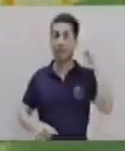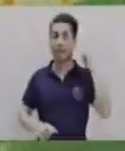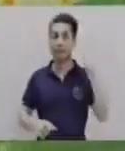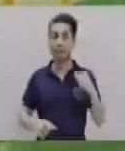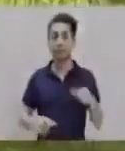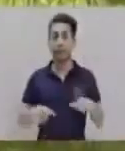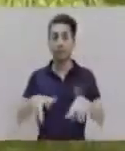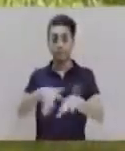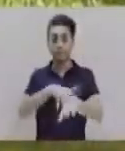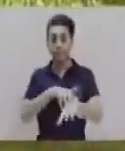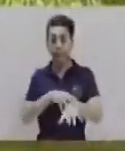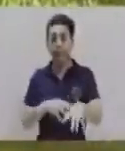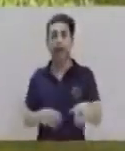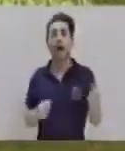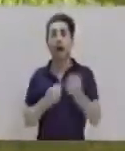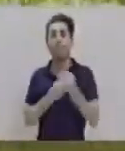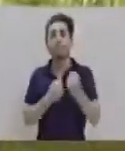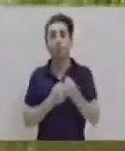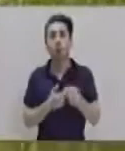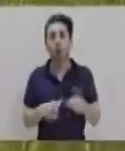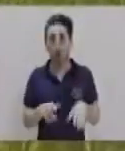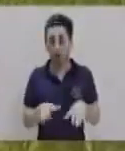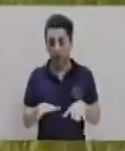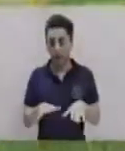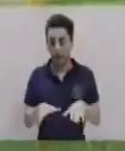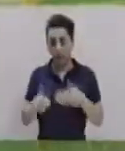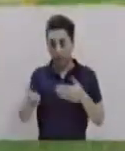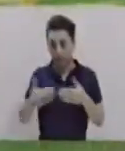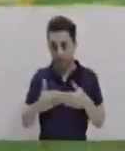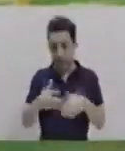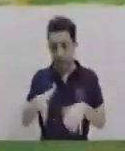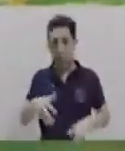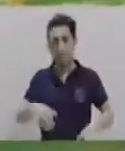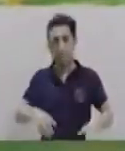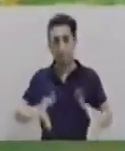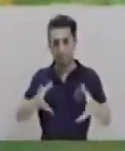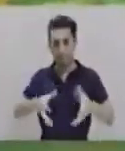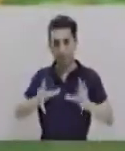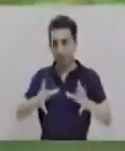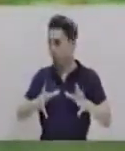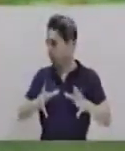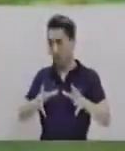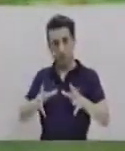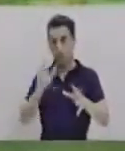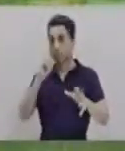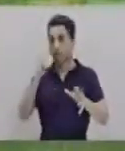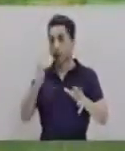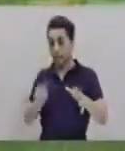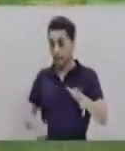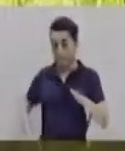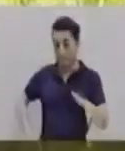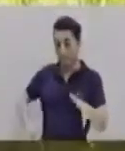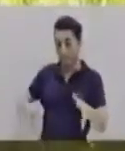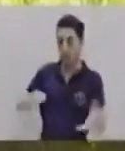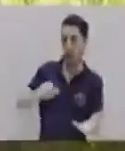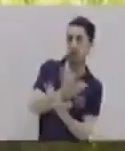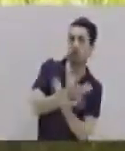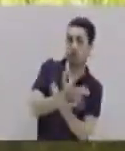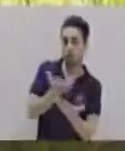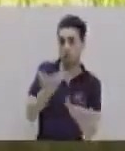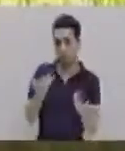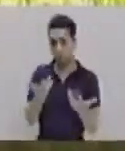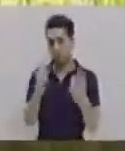apoyo es importante de que no quede tan junto a la pelota o cerca de la pelota, ya que en el momento de golpearla nos